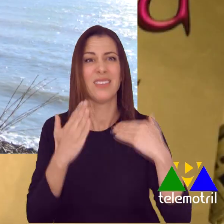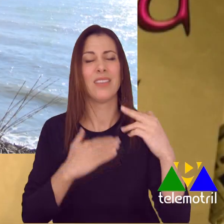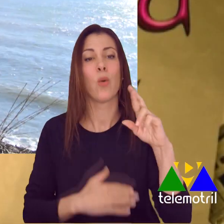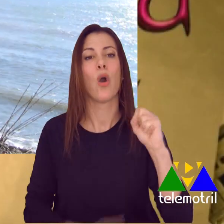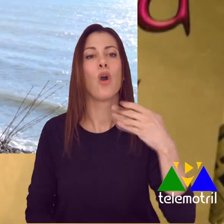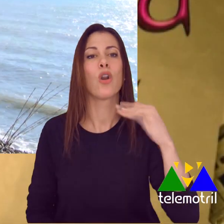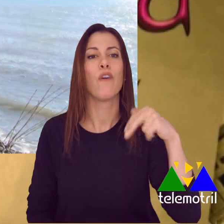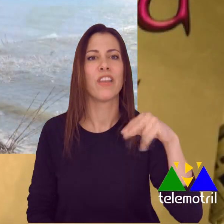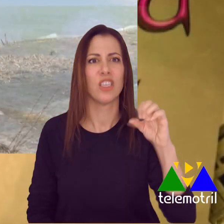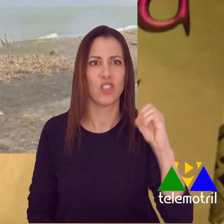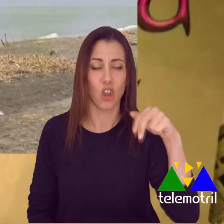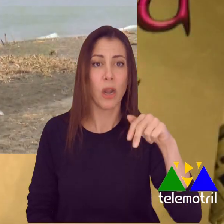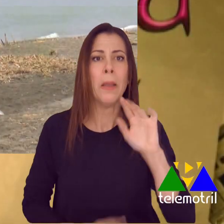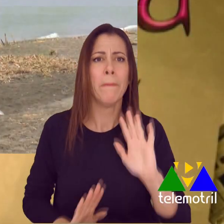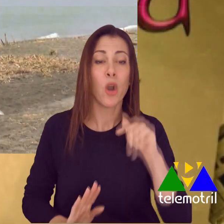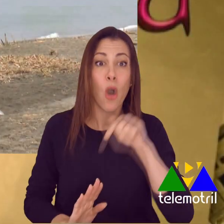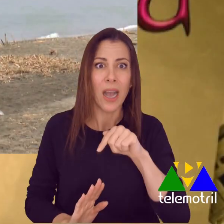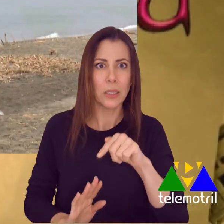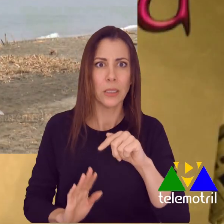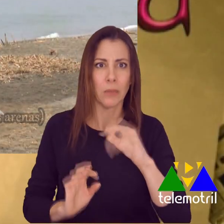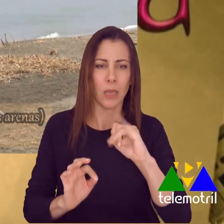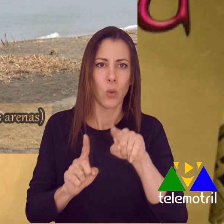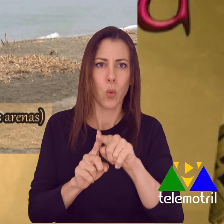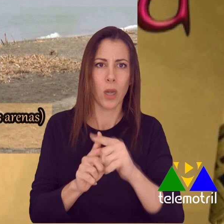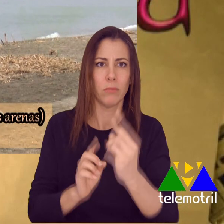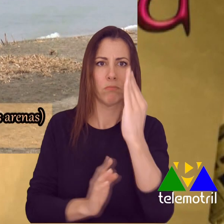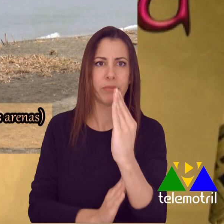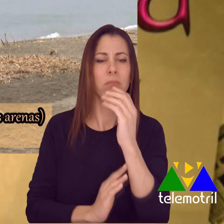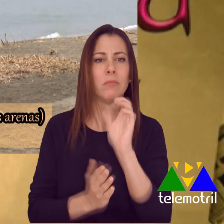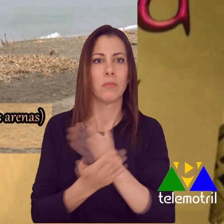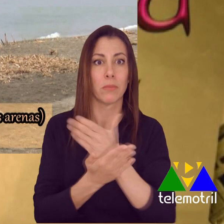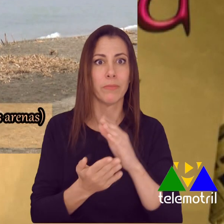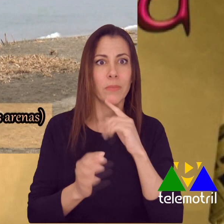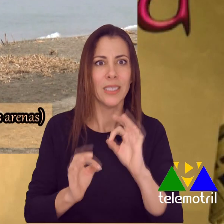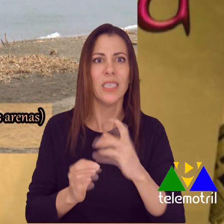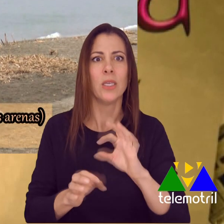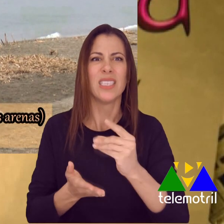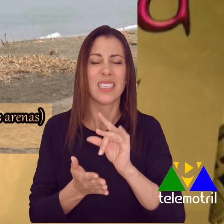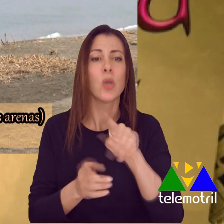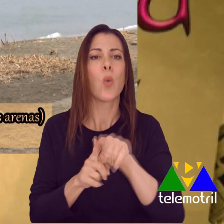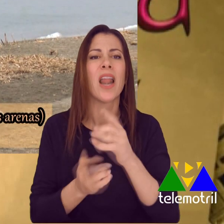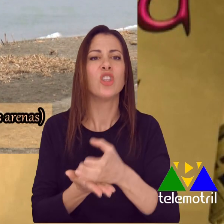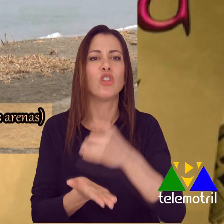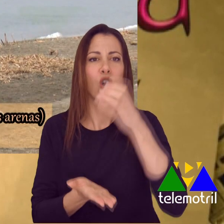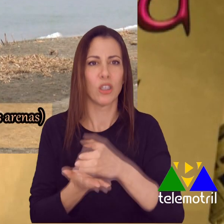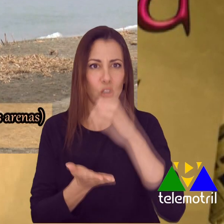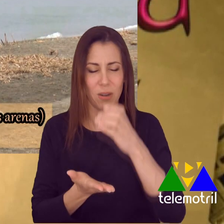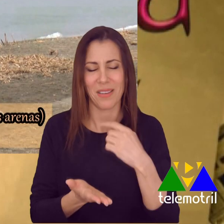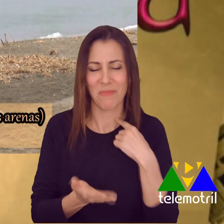nosotros colocado nuestra atalaya, ¿no? Ahí estaría nuestra atalaya de Trafarramal, la Torre Perdida. La Torre Perdida,